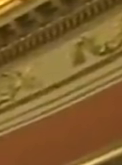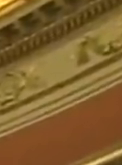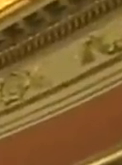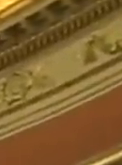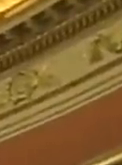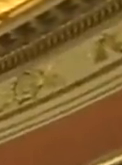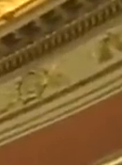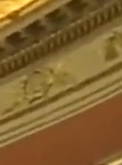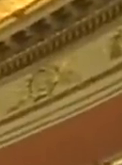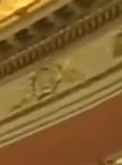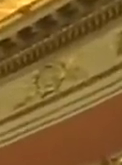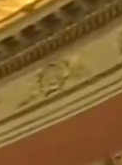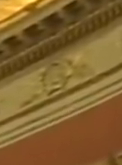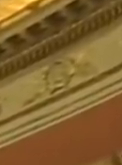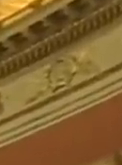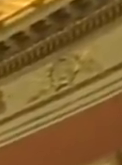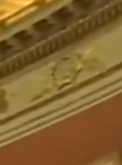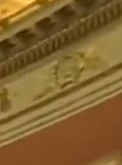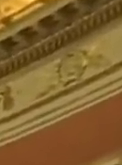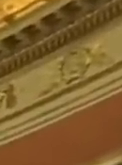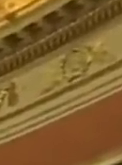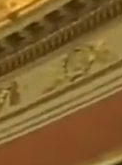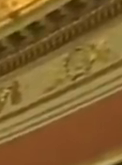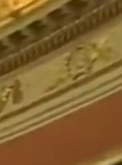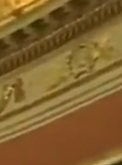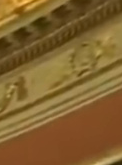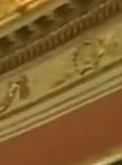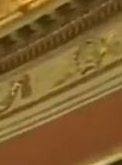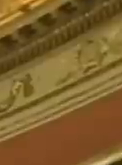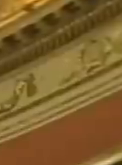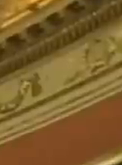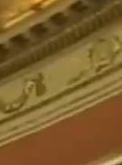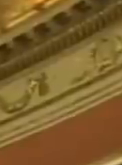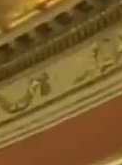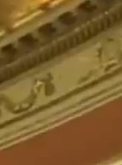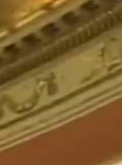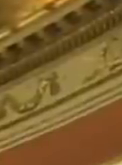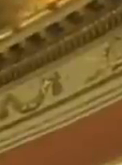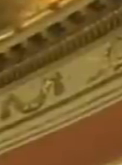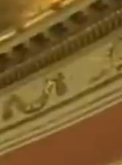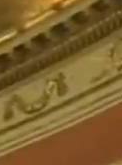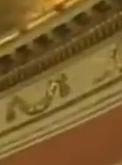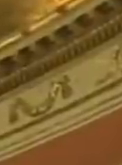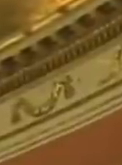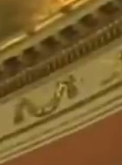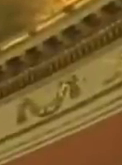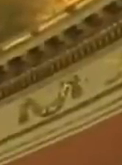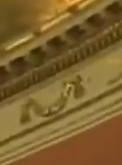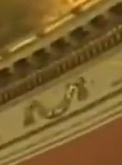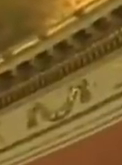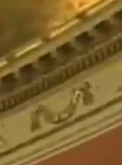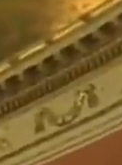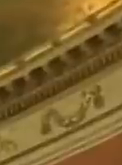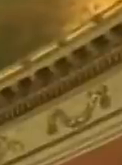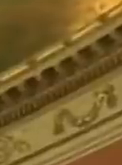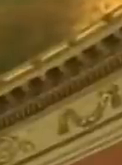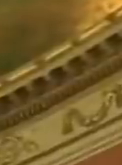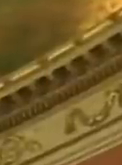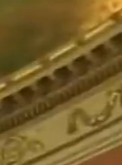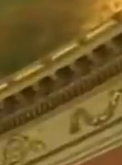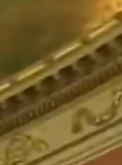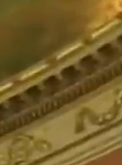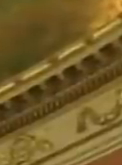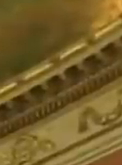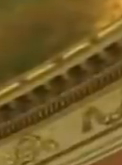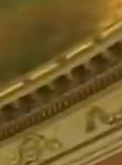cabal e integral de la revolución, de la vida en toda su expresión. Earle cumplió la misión ampliamente, nos deja un legado para